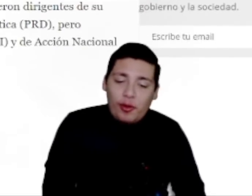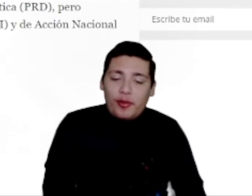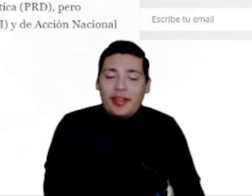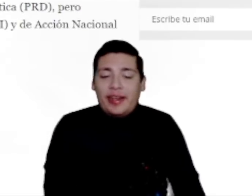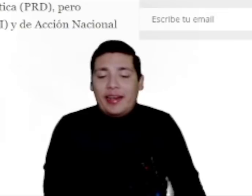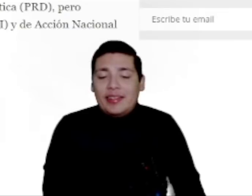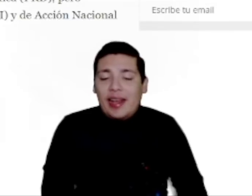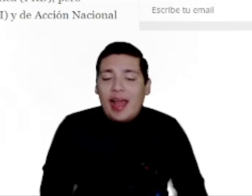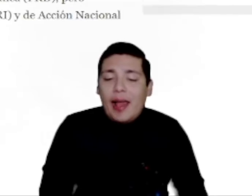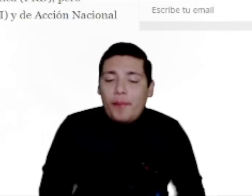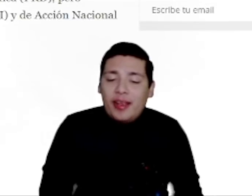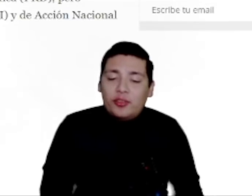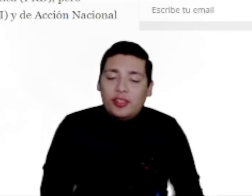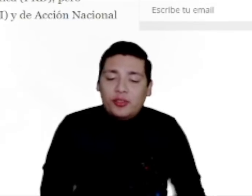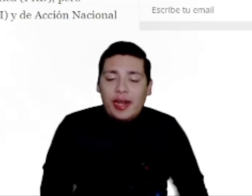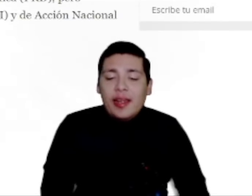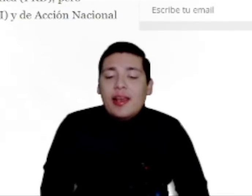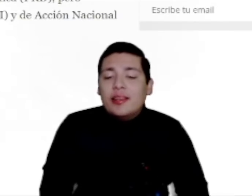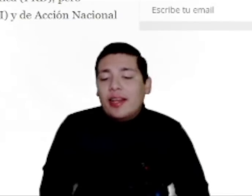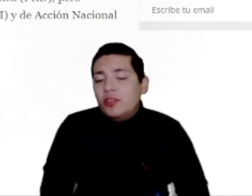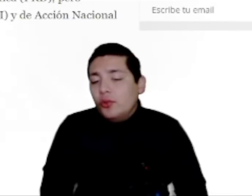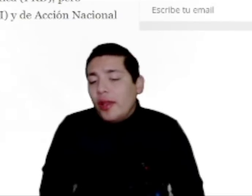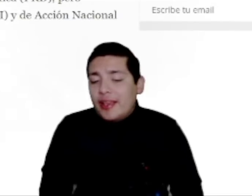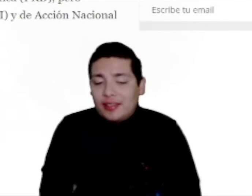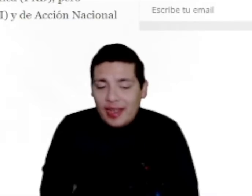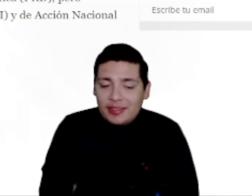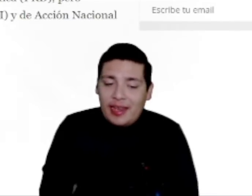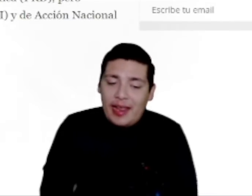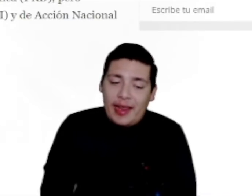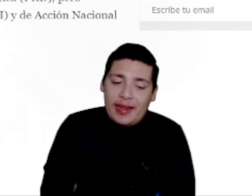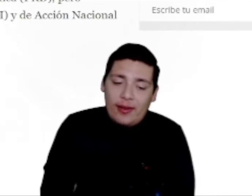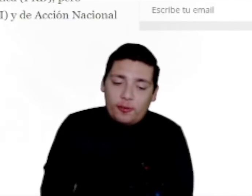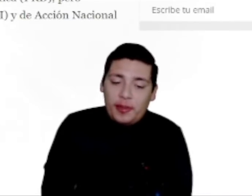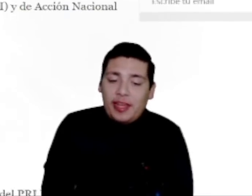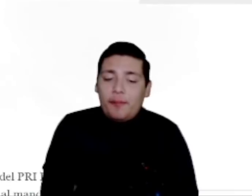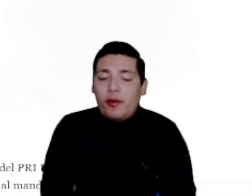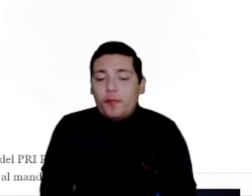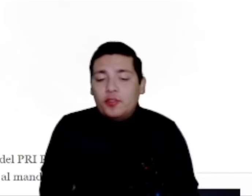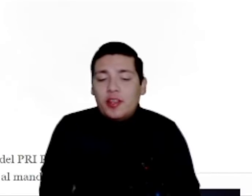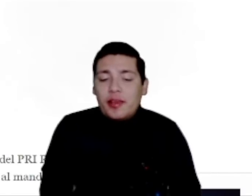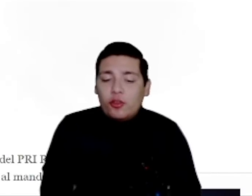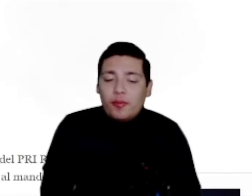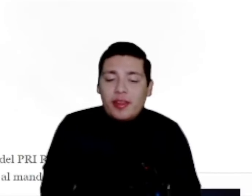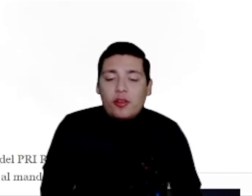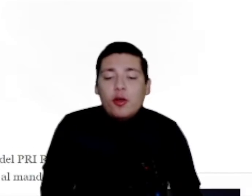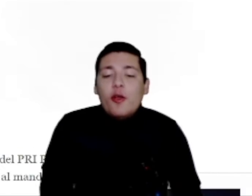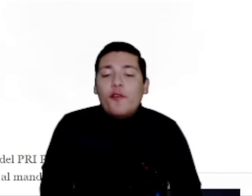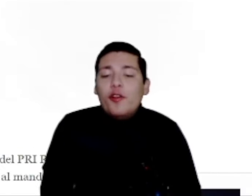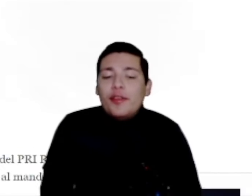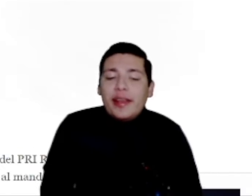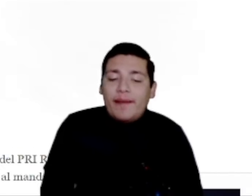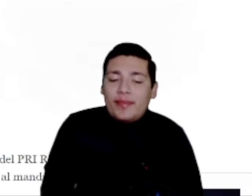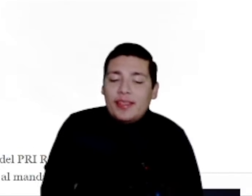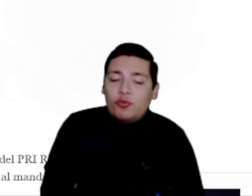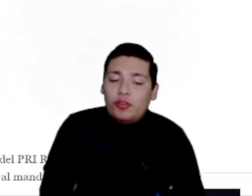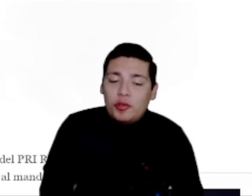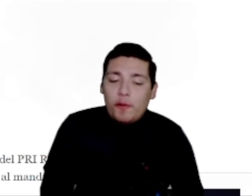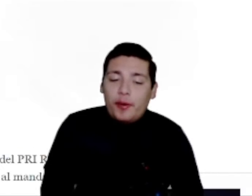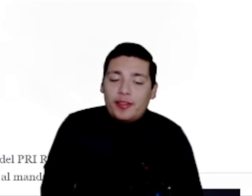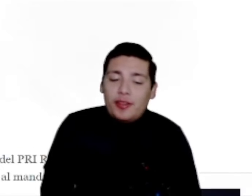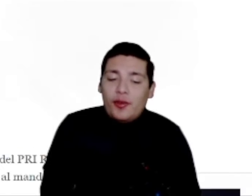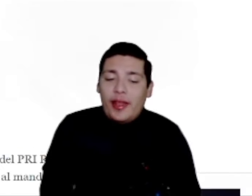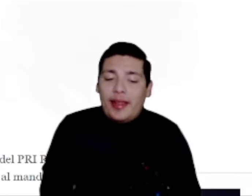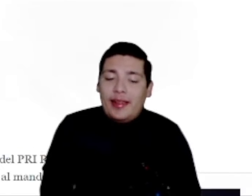hecho el sábado luego de que regresara a Palacio Nacional tras su estancia en el hospital para un procedimiento médico, fueron dirigentes de su